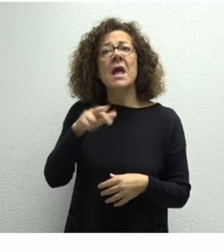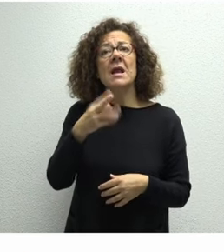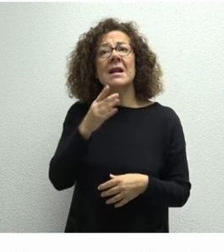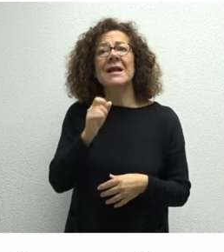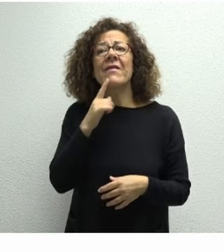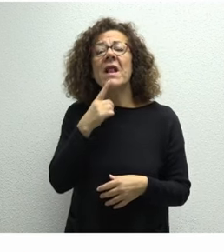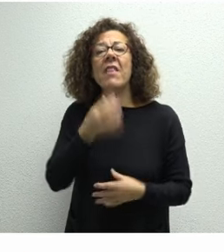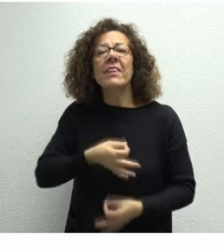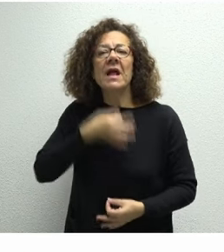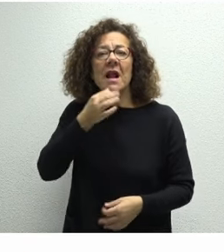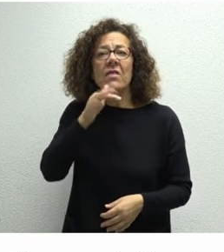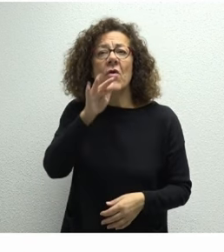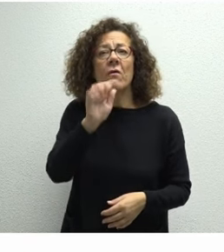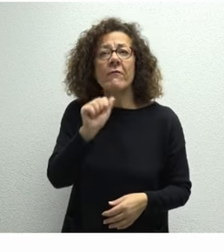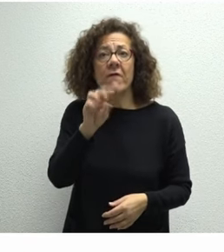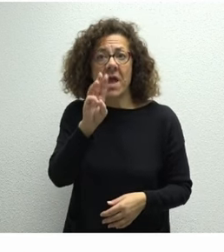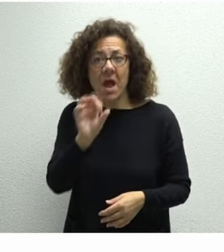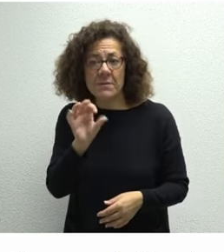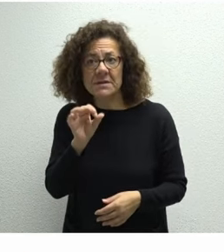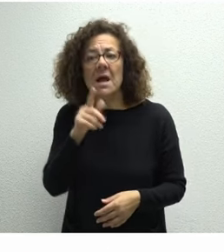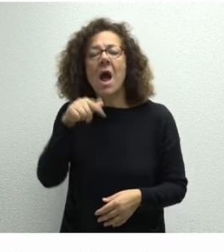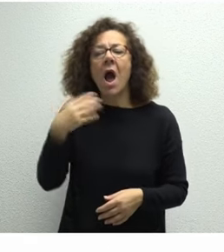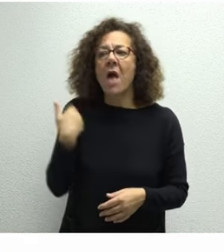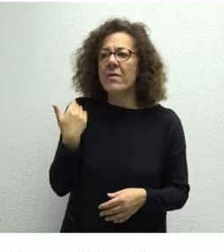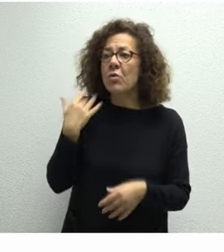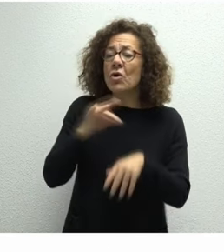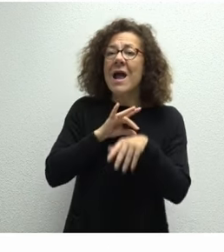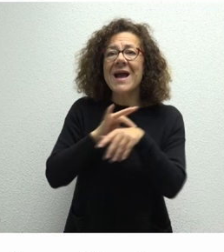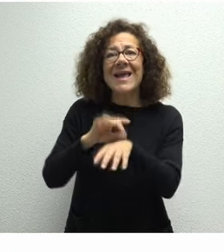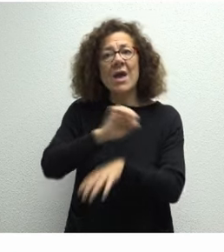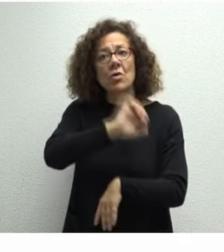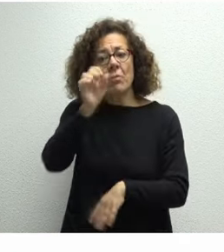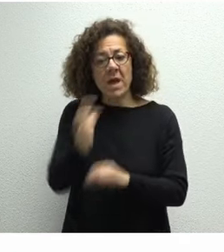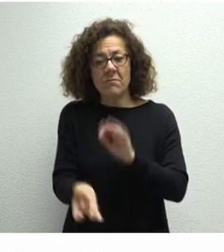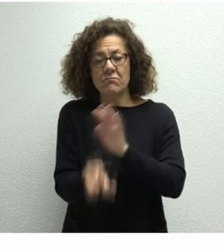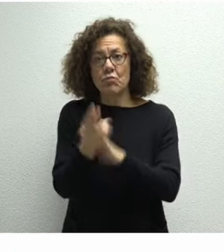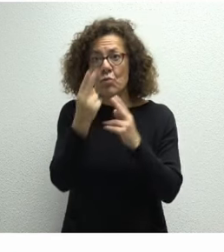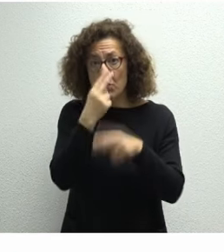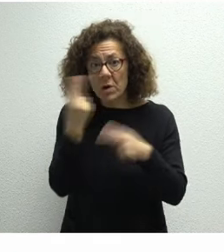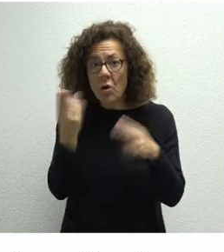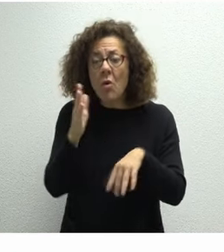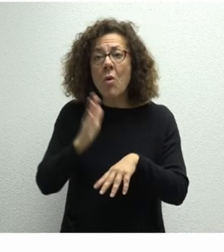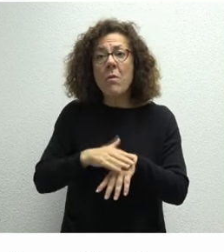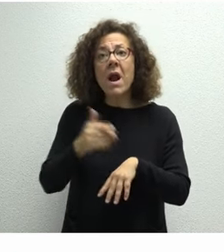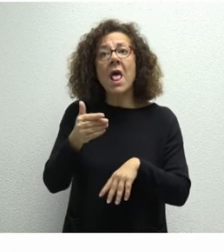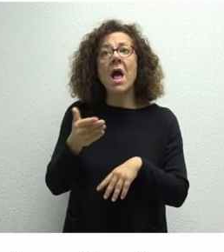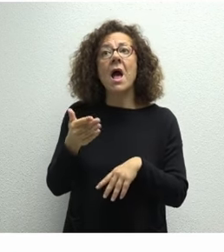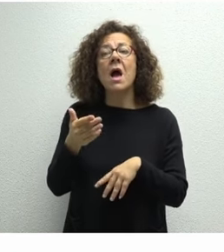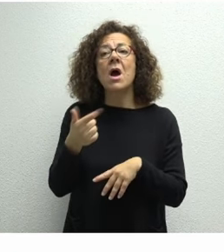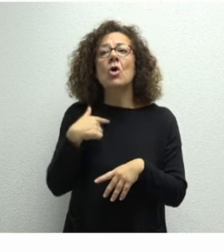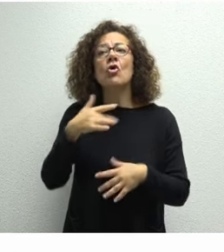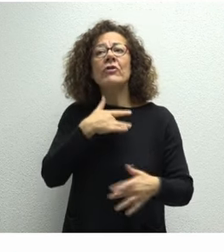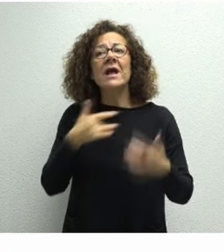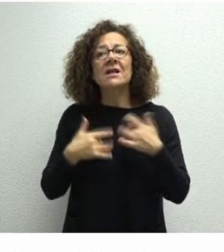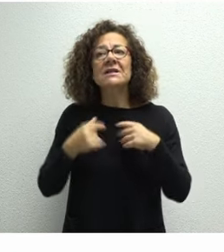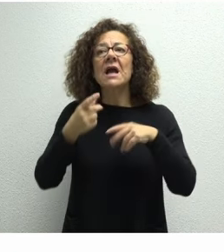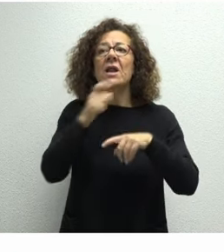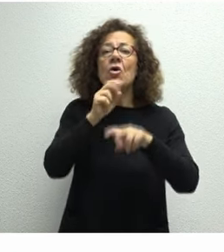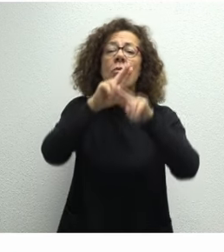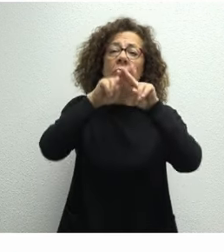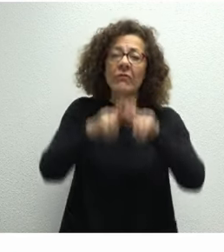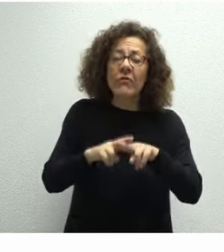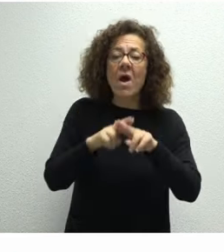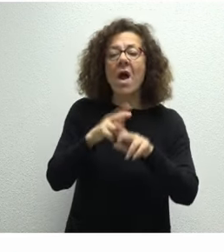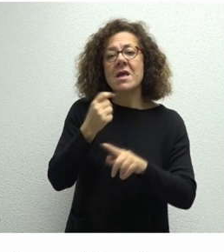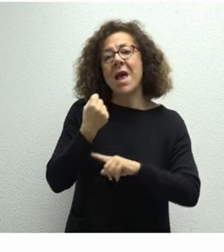feaps recientemente en la guía europea que se publicó eh Para como diagnosticar evaluar y apoyar a